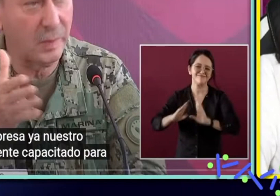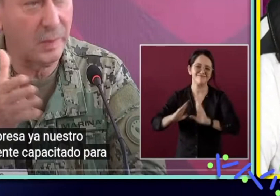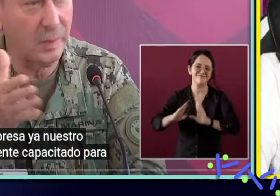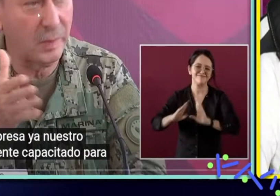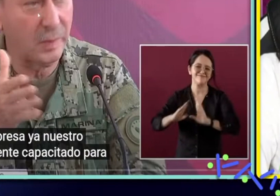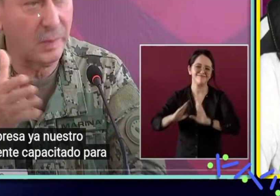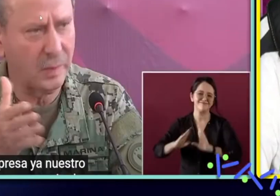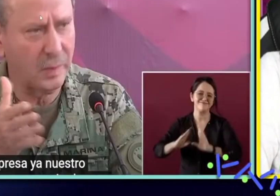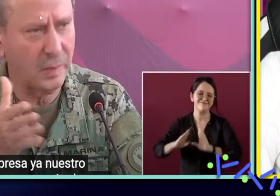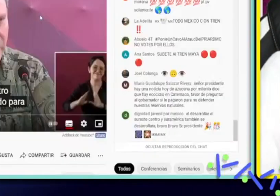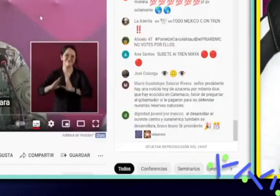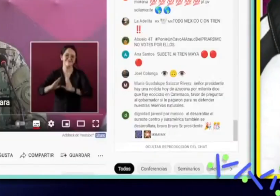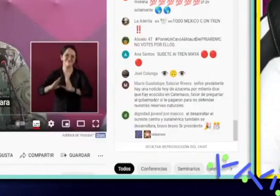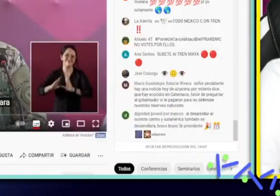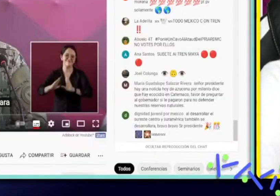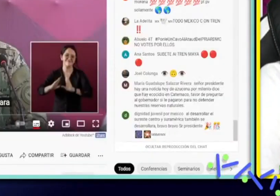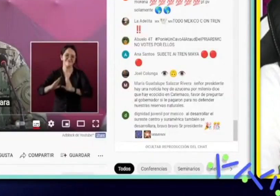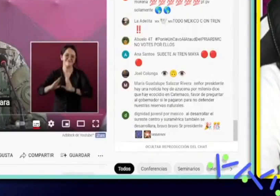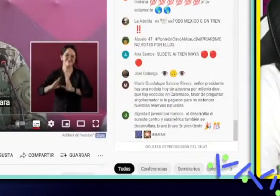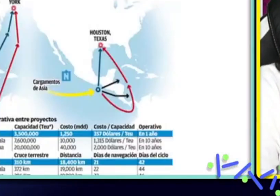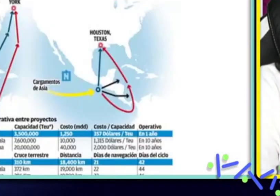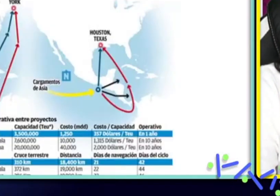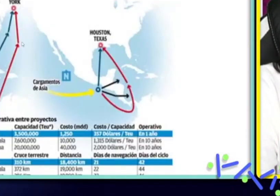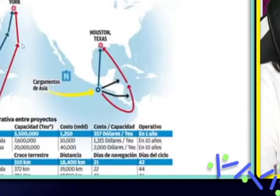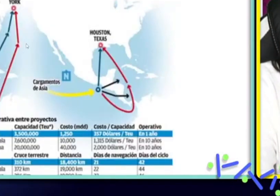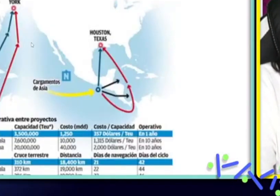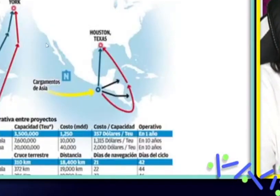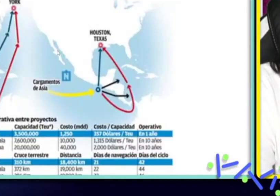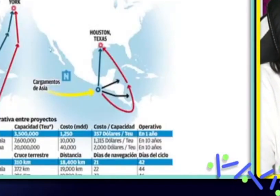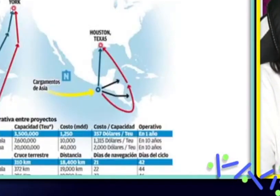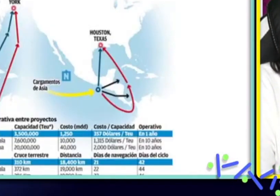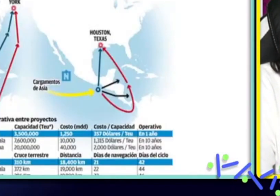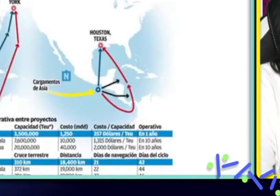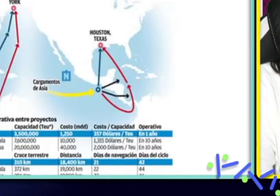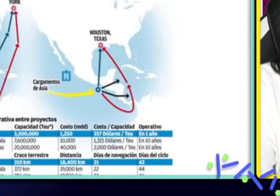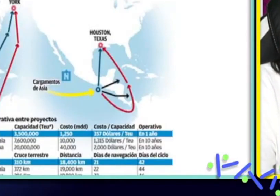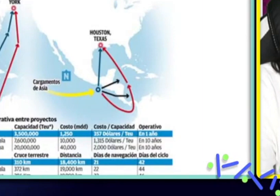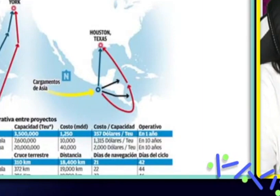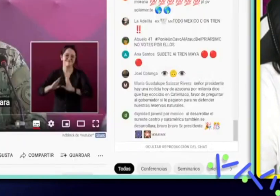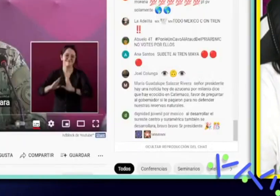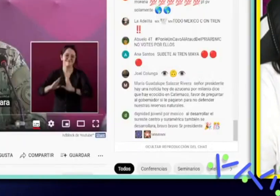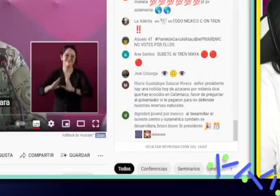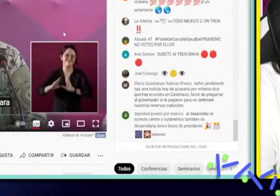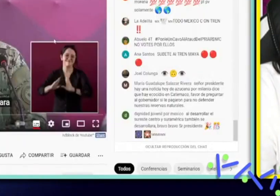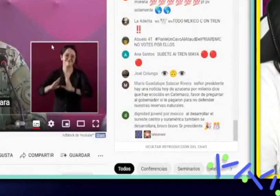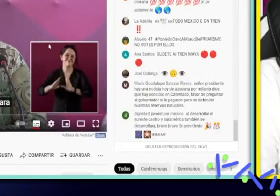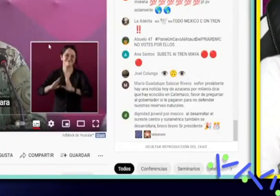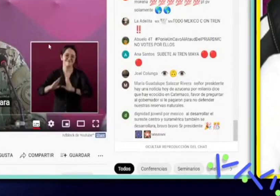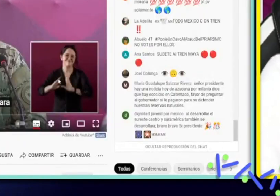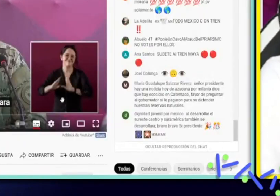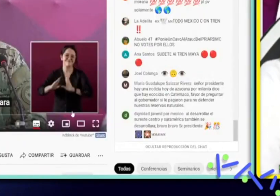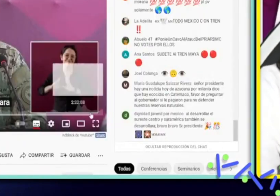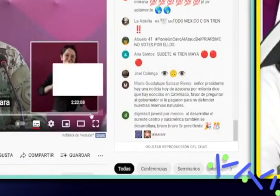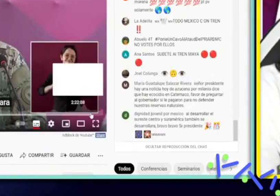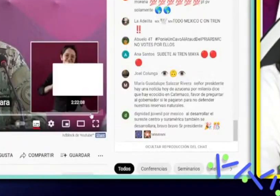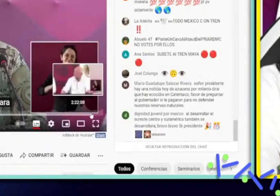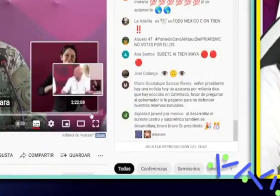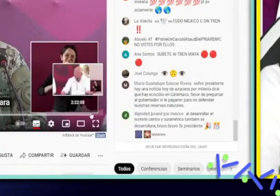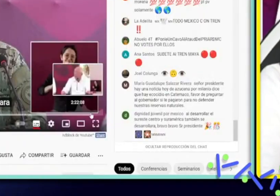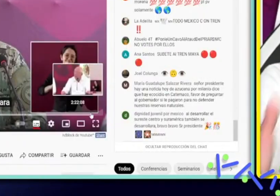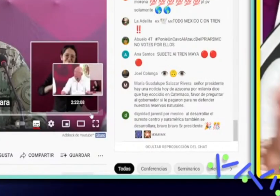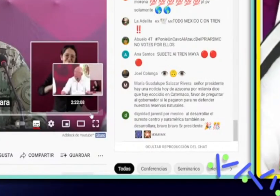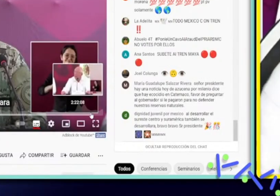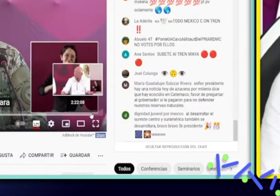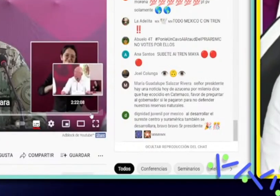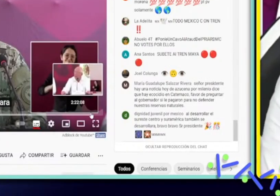observar. Ahora, siguiendo con la información, mi querida familia, parte de lo que él habla es las licitaciones, porque también la Marina es